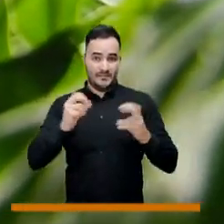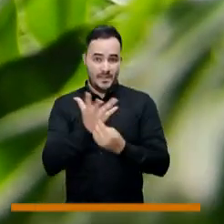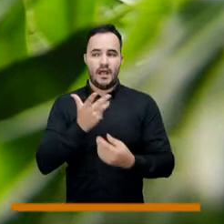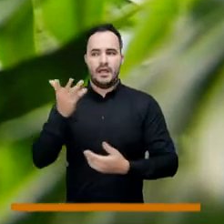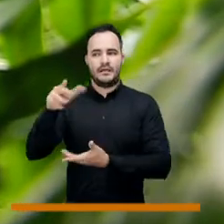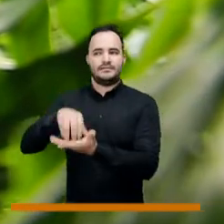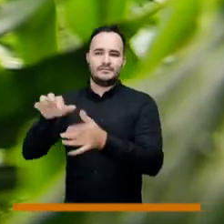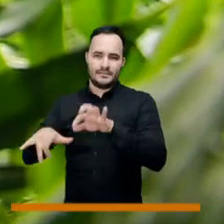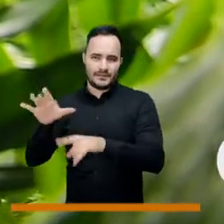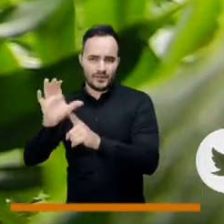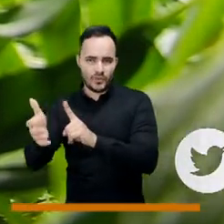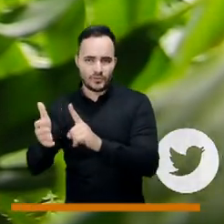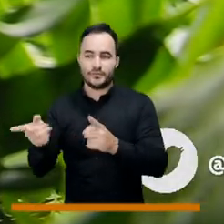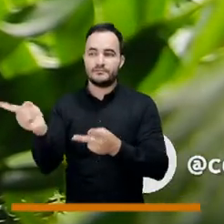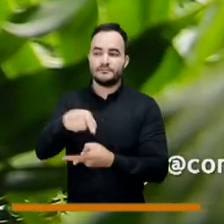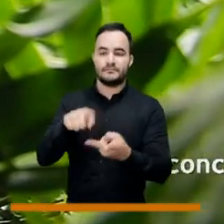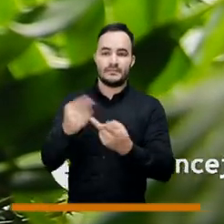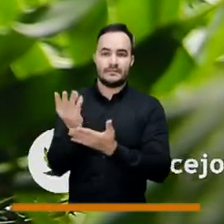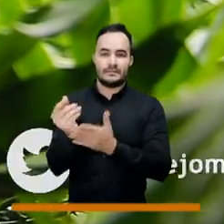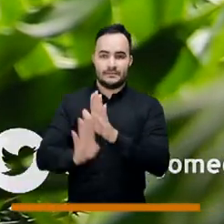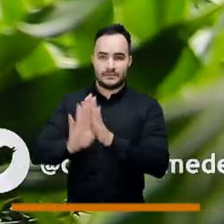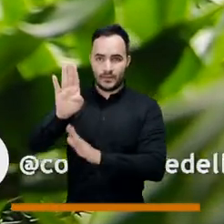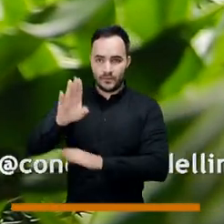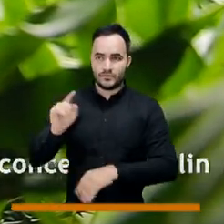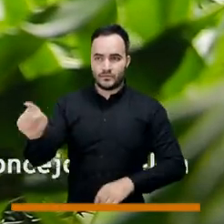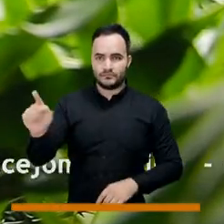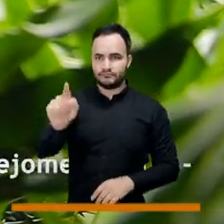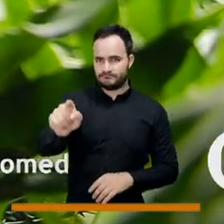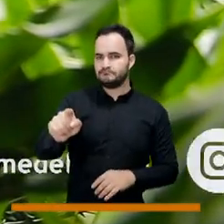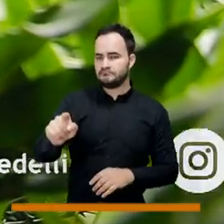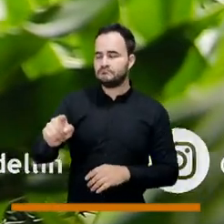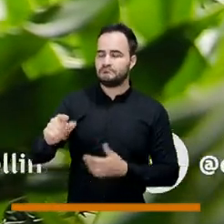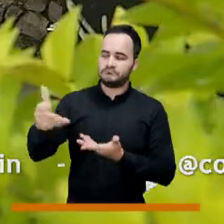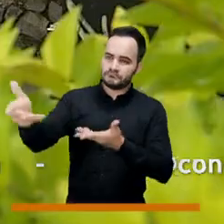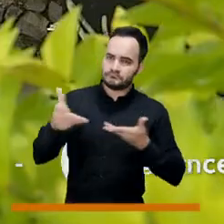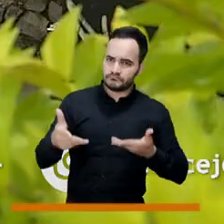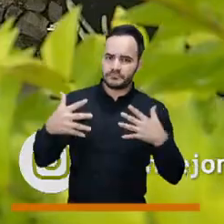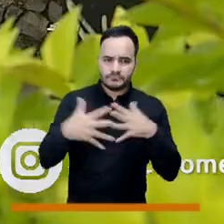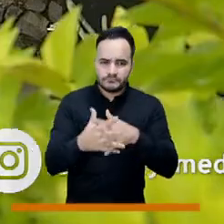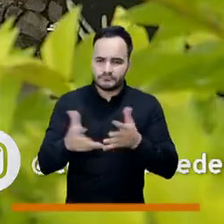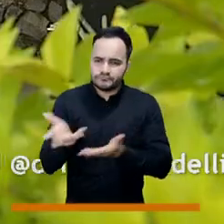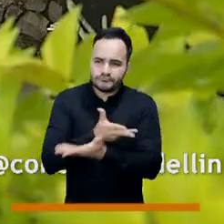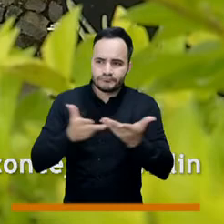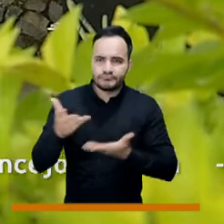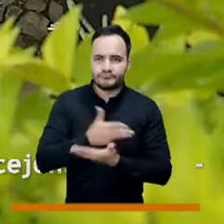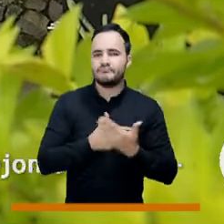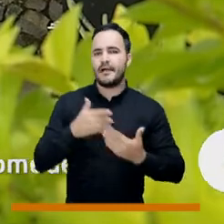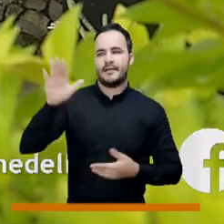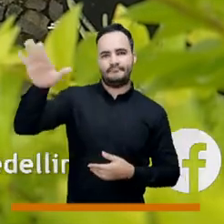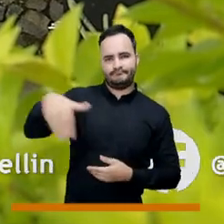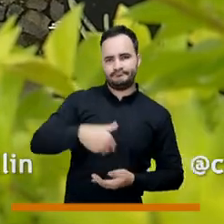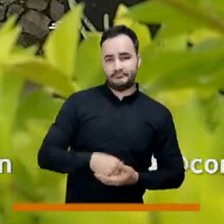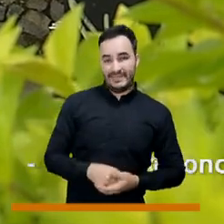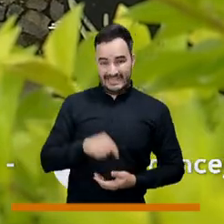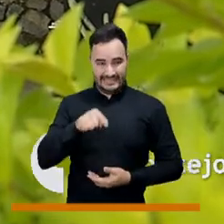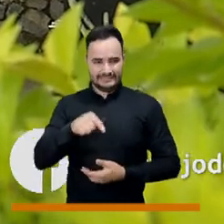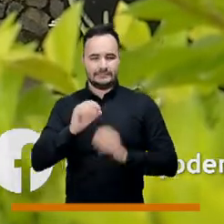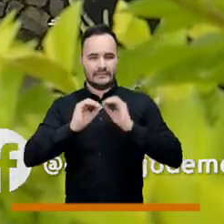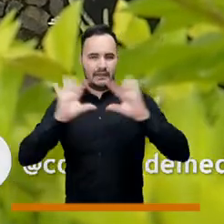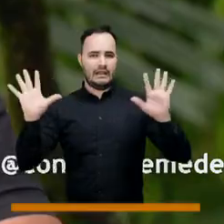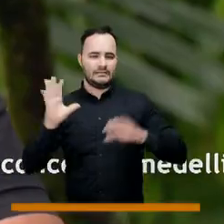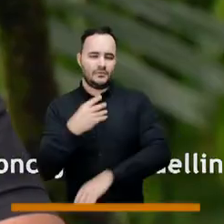Cultura principalmente, también está Desarrollo Económico, que también hace parte de la potencialización económica de la ciudad. Entonces,